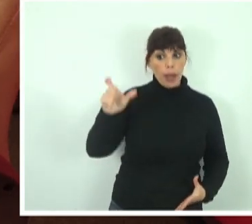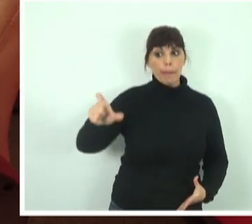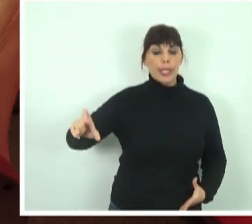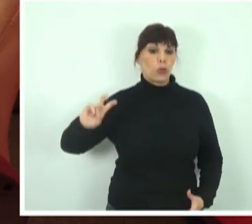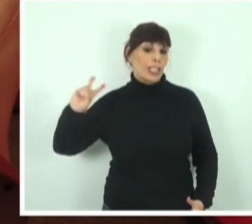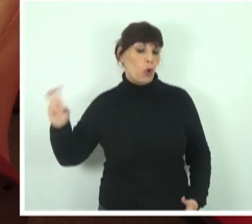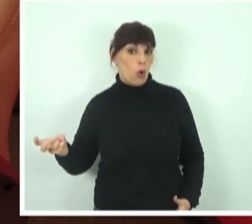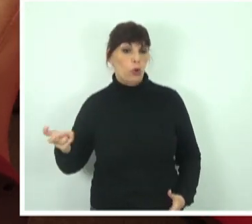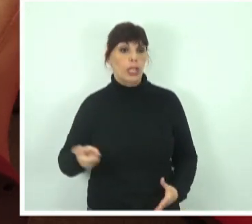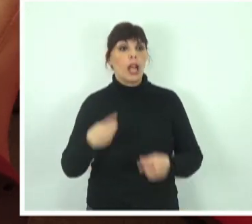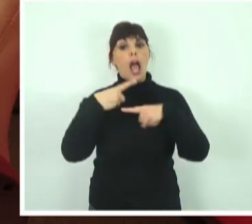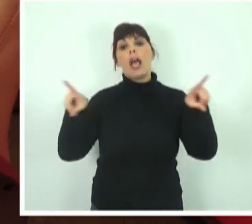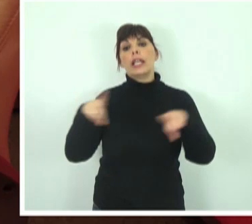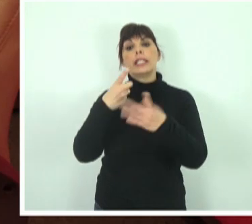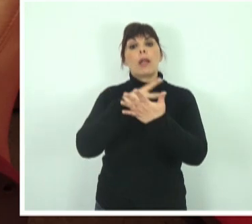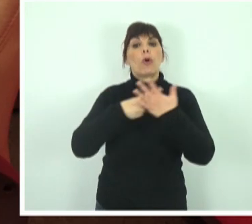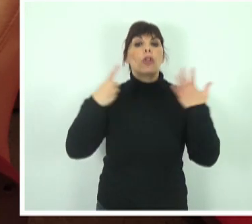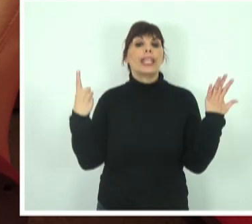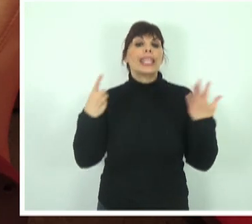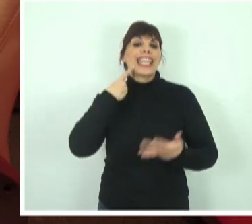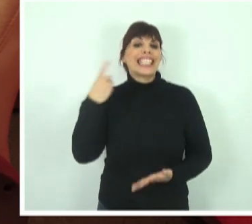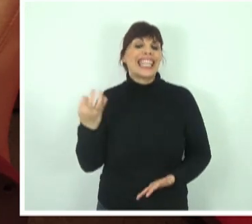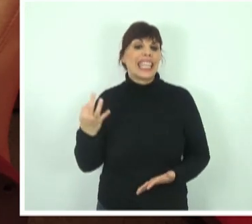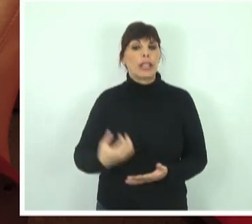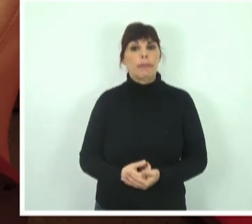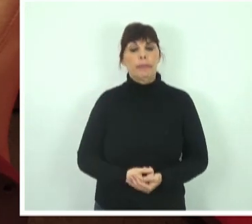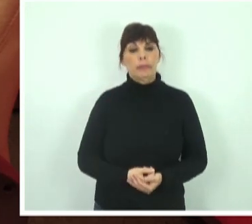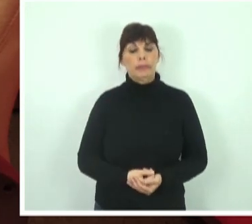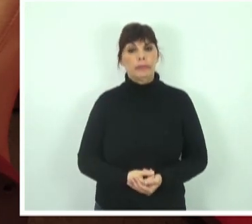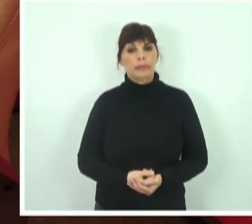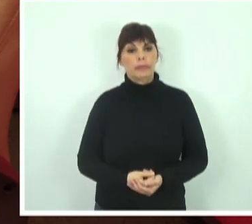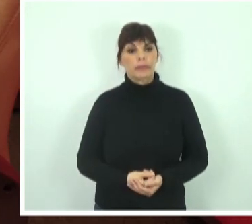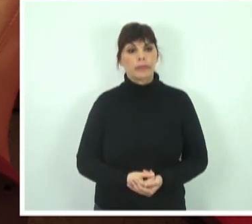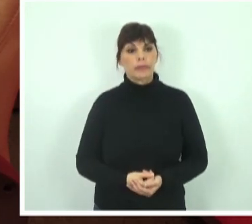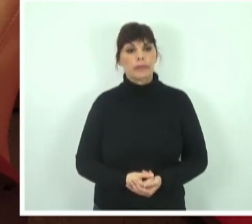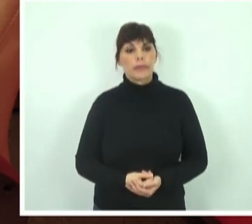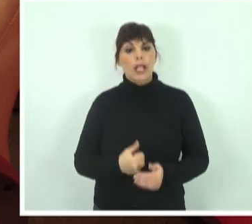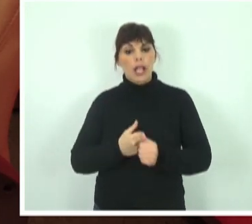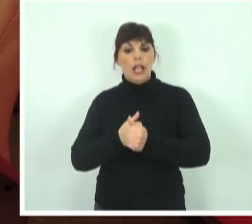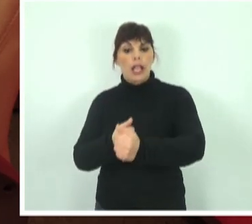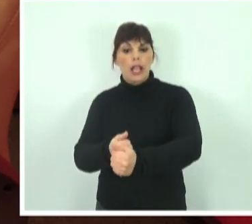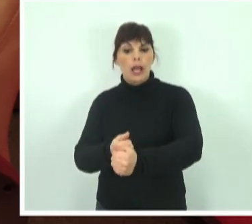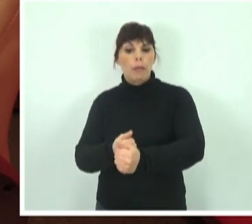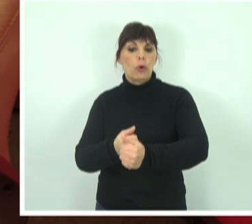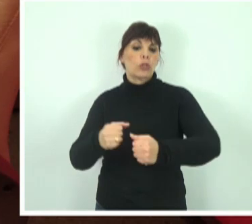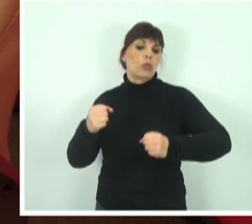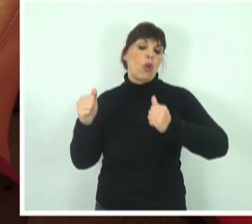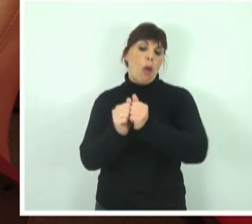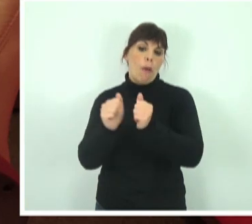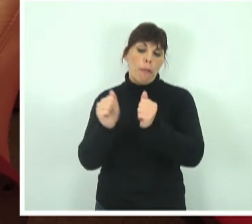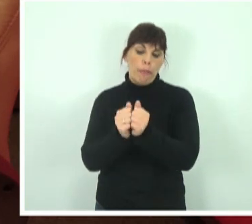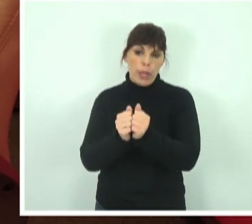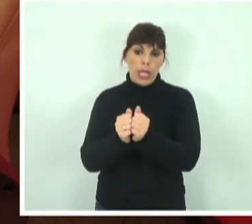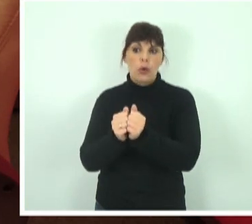el Salmo 16, ese salmo que el apóstol Pedro citó, que él citó